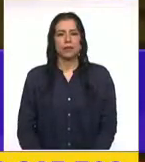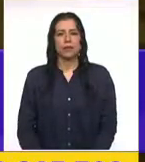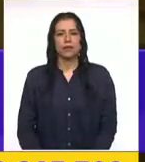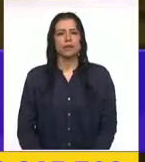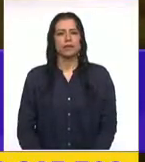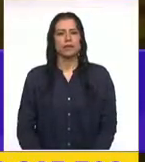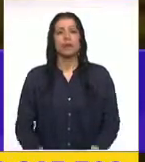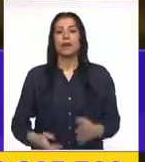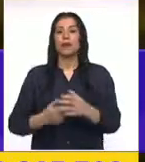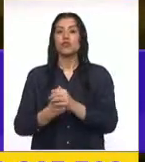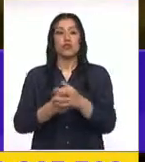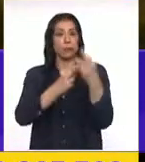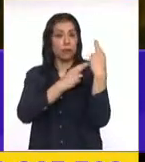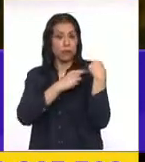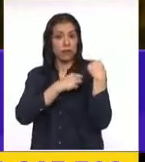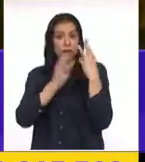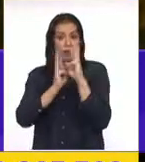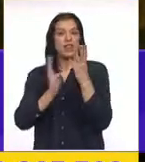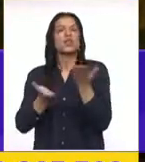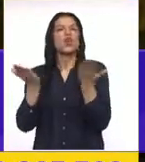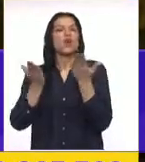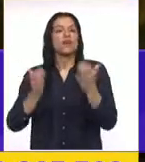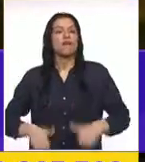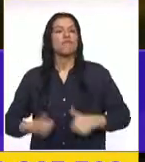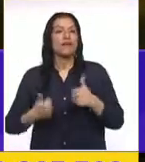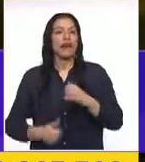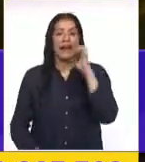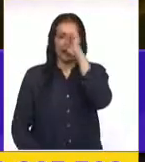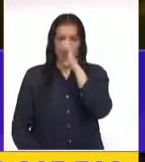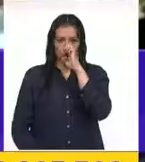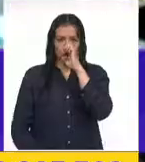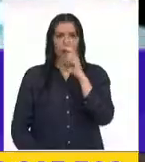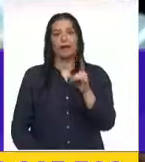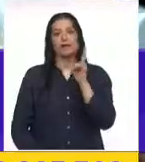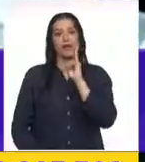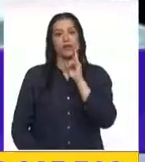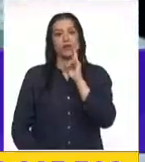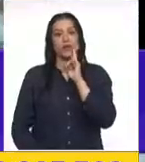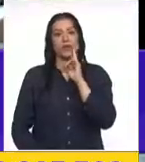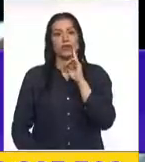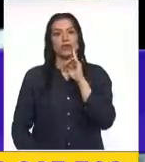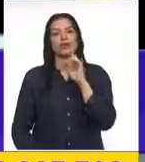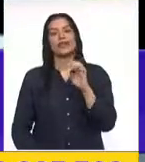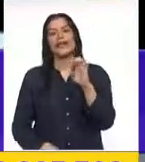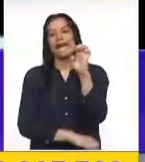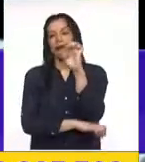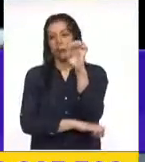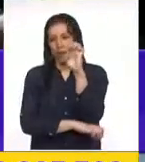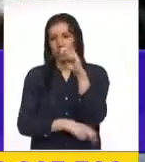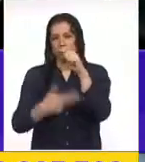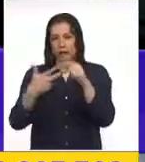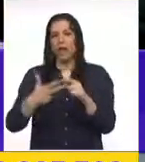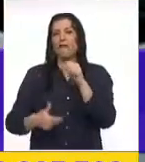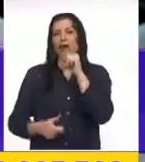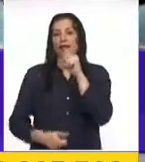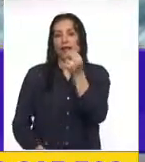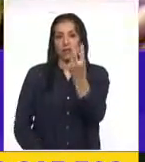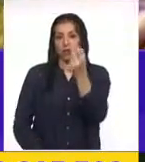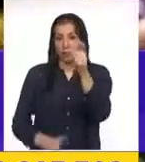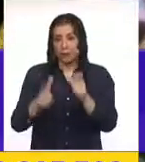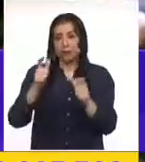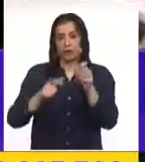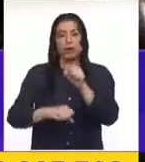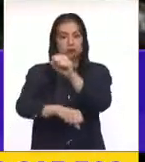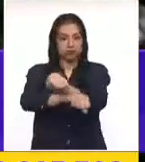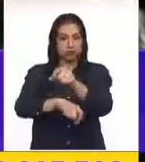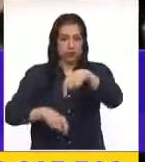Donde los administradores están en Europa, en Estados Unidos y en el Ecuador. Aún quedan 12 personas por ser detenidas en el Perú.